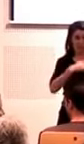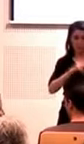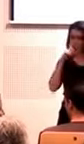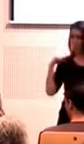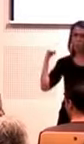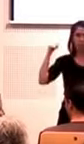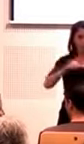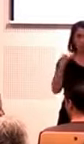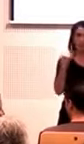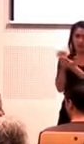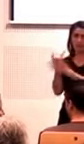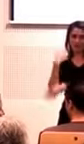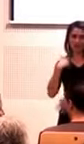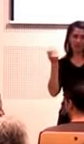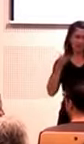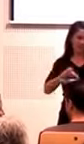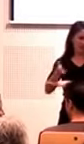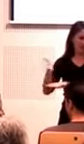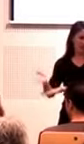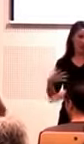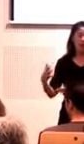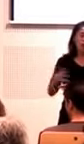también de jornadas y